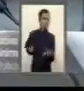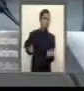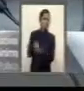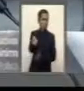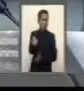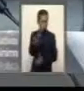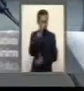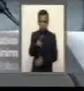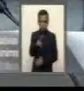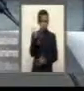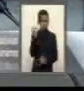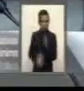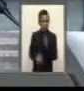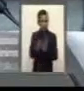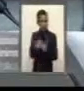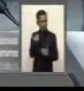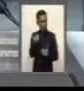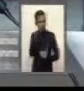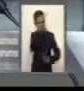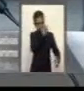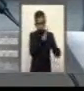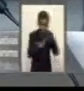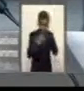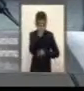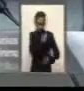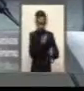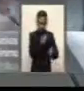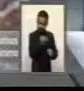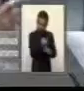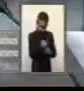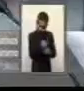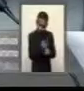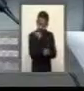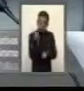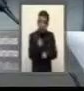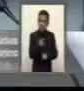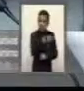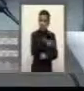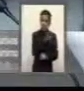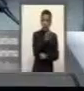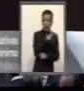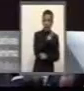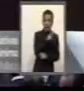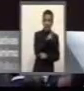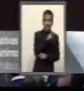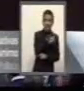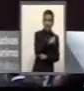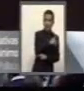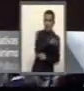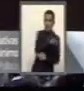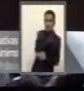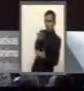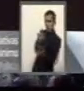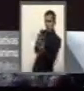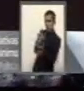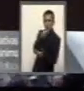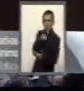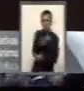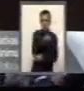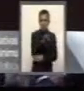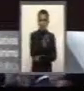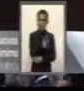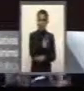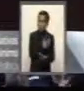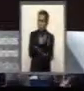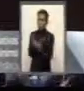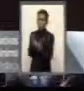a profundidad la protesta, la propuesta de Coneval y del mismo Distrito Federal, que